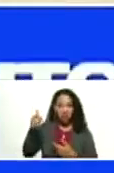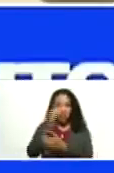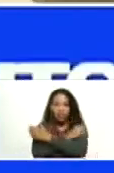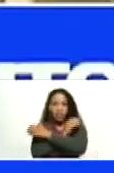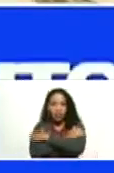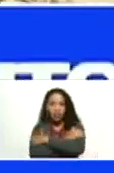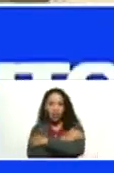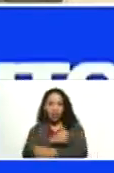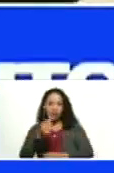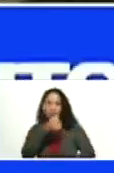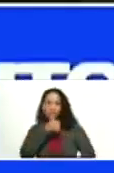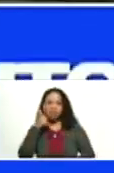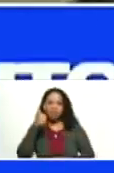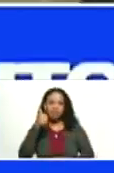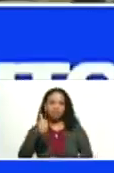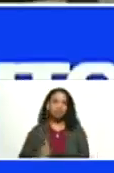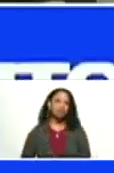Excelente, esto es una belleza.